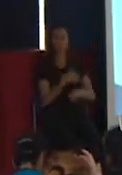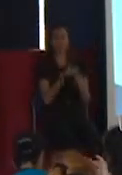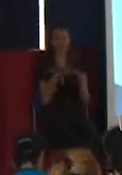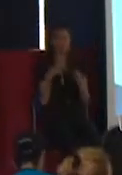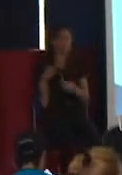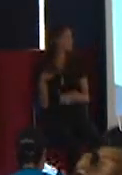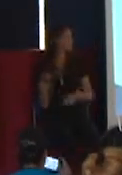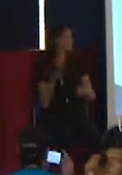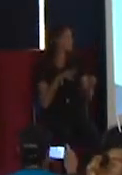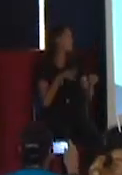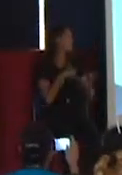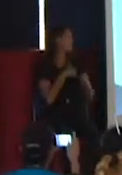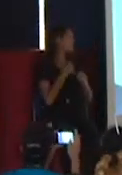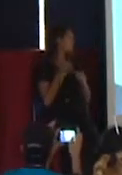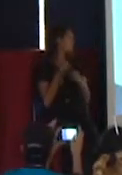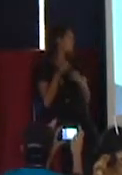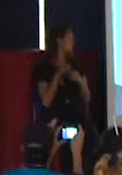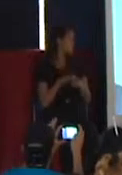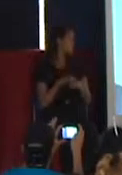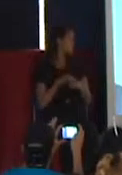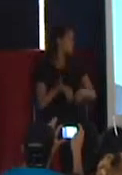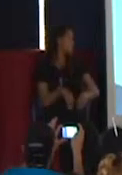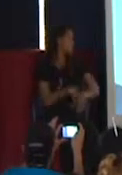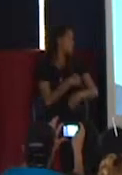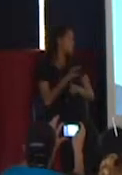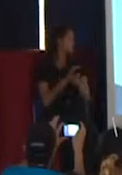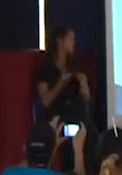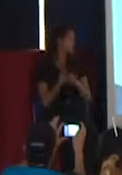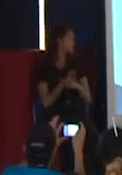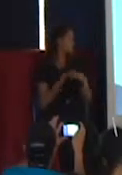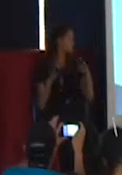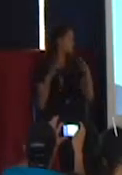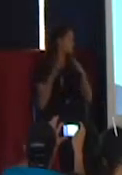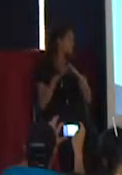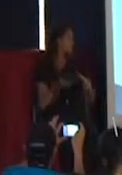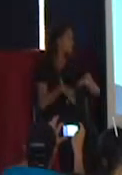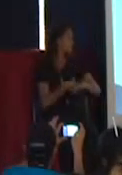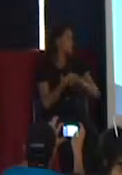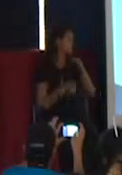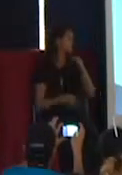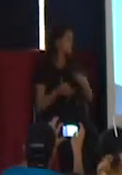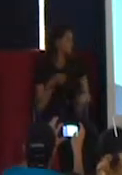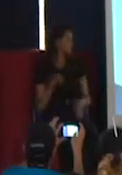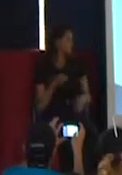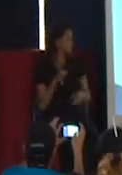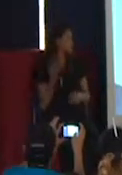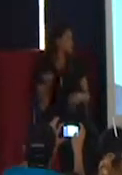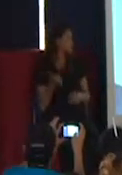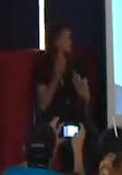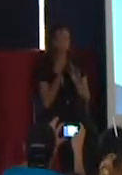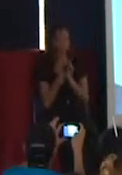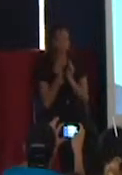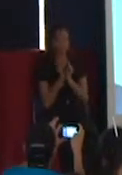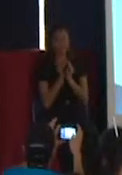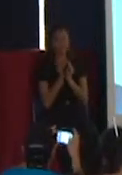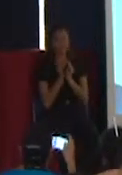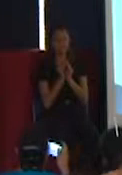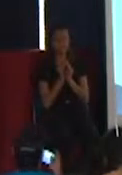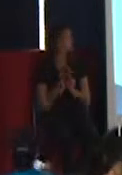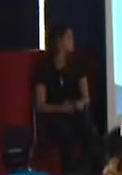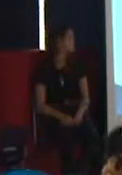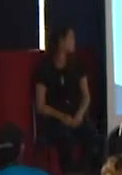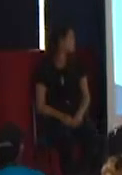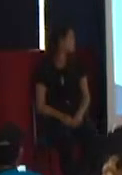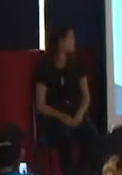Educación, Ministerio de Transporte, Ministerio de Cultura, de Vivienda, Ministerio de Justicia, y el Instituto Colombiano de Bienestar